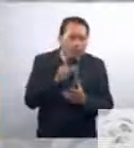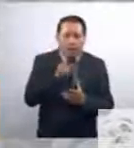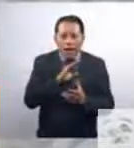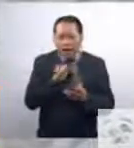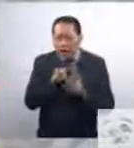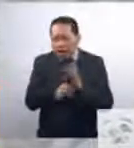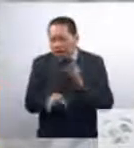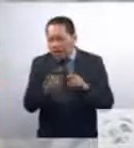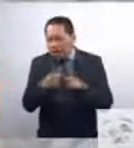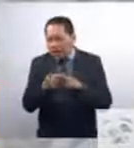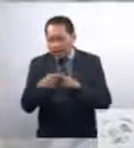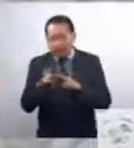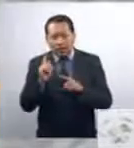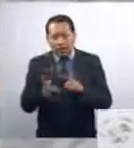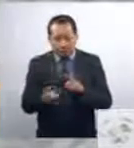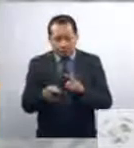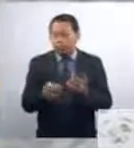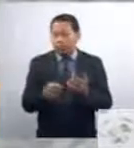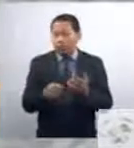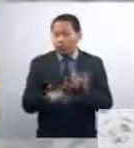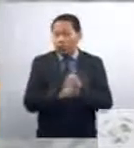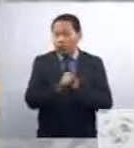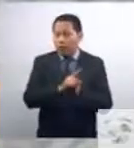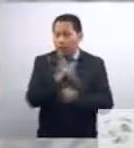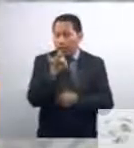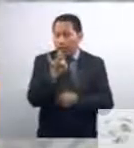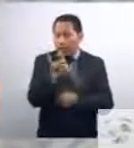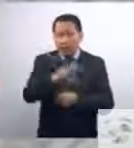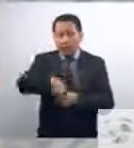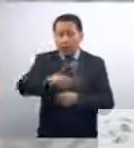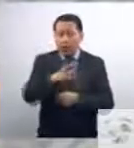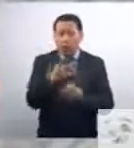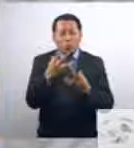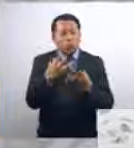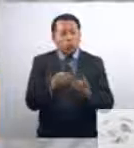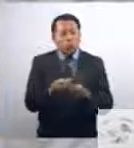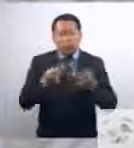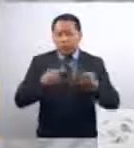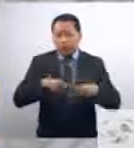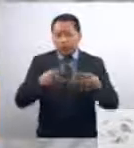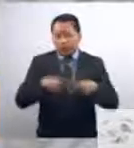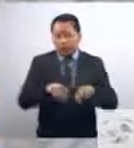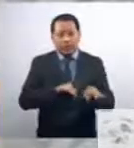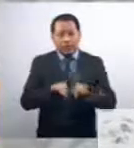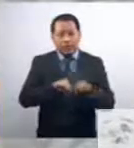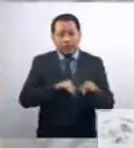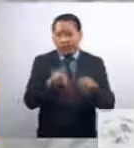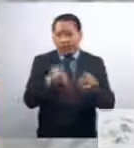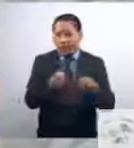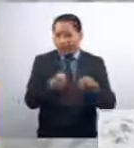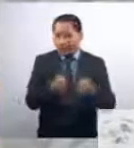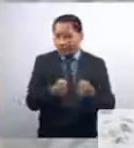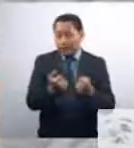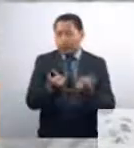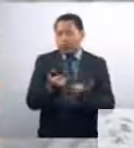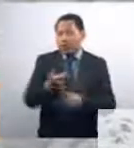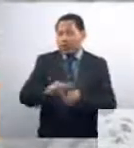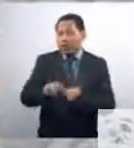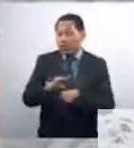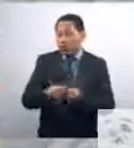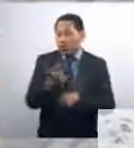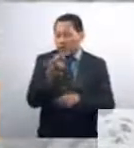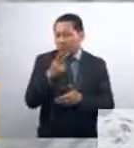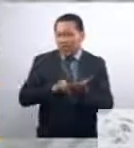excusa siga lesionando la estabilidad económica de miles de familias de productores lecheros, y pongan en riesgo el precio de uno de